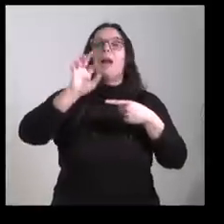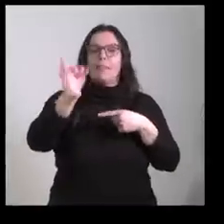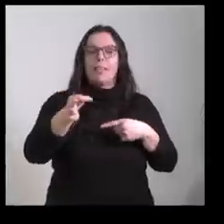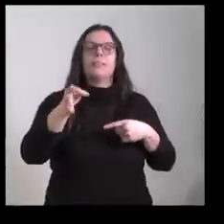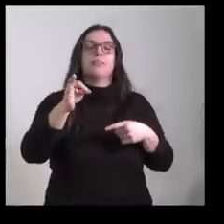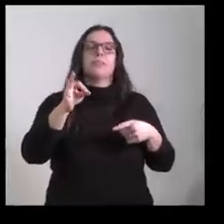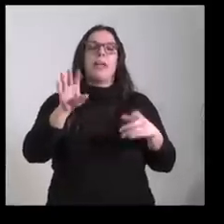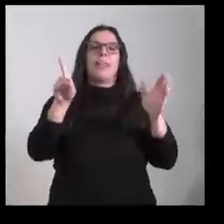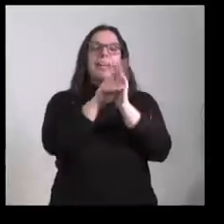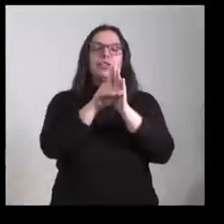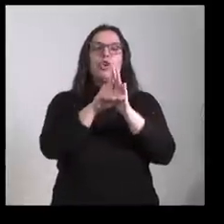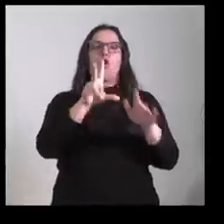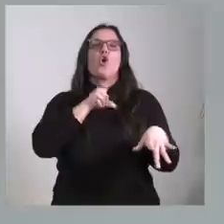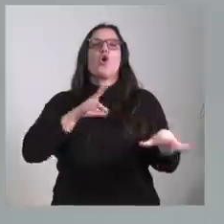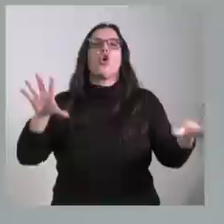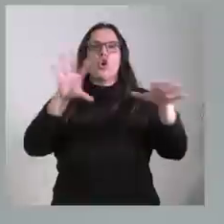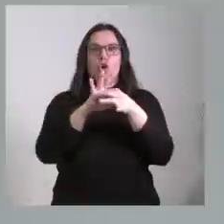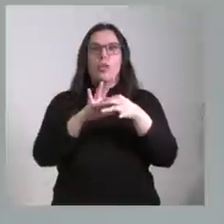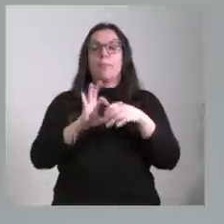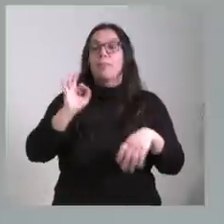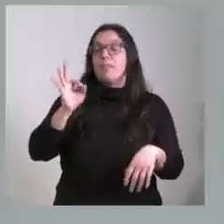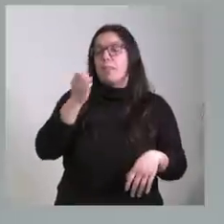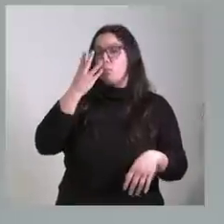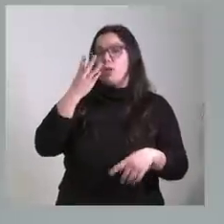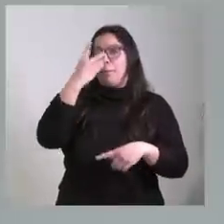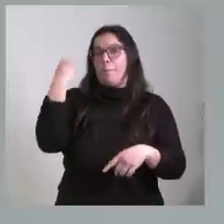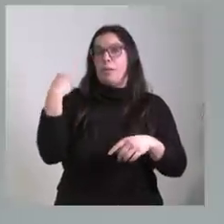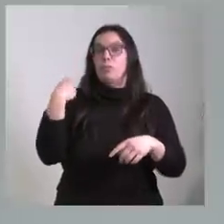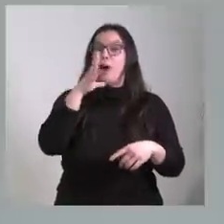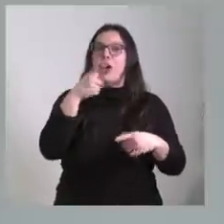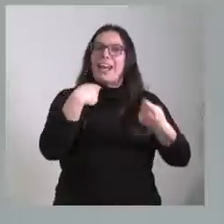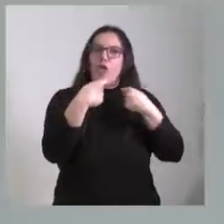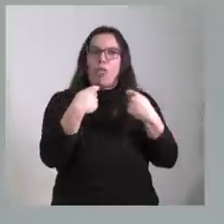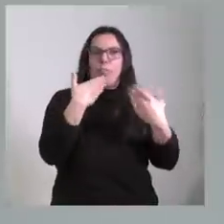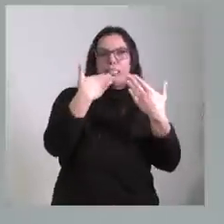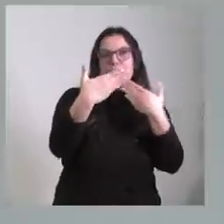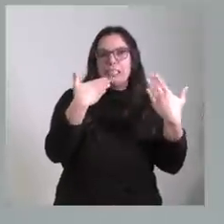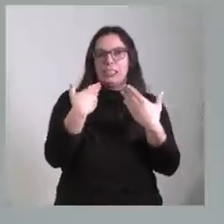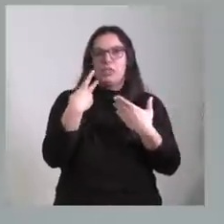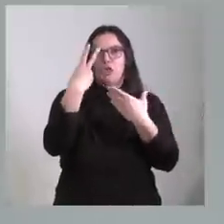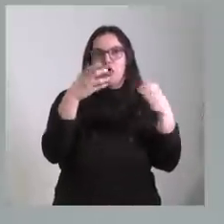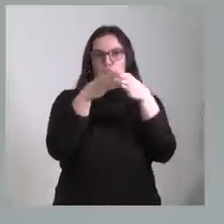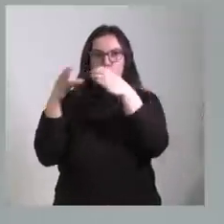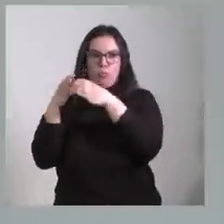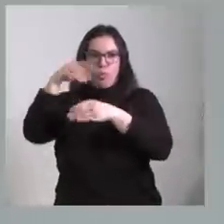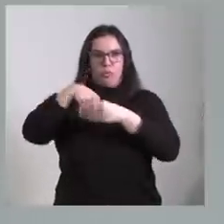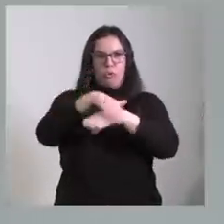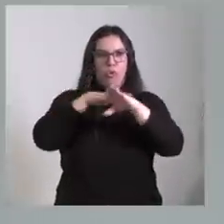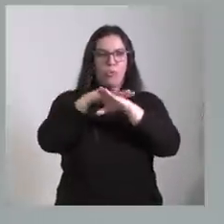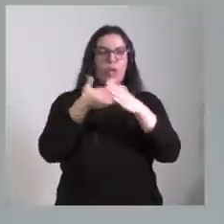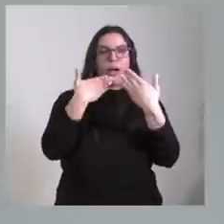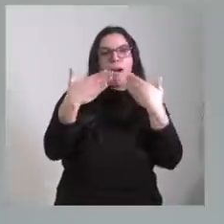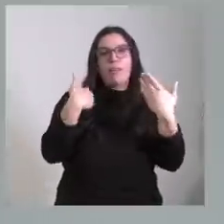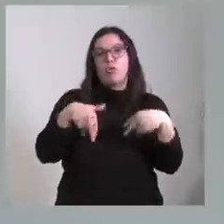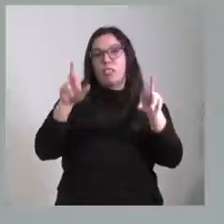preguntaba Sí si sabe es una buena pregunta estamos en negociación aún los dos partidos que conformamos el gobierno y la verdad